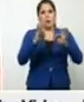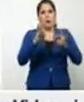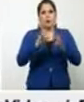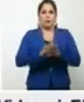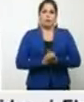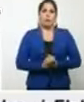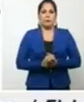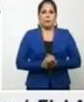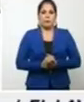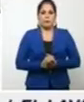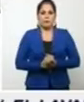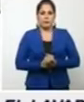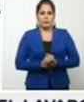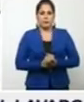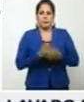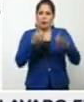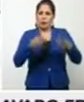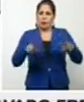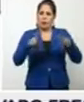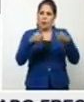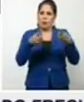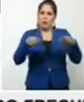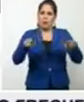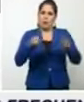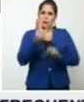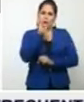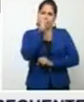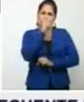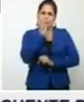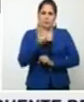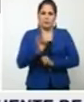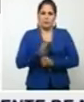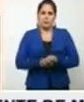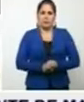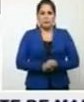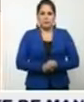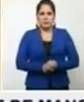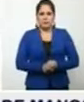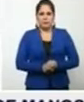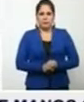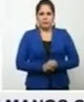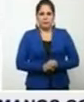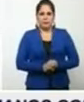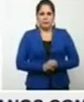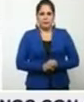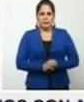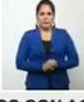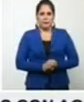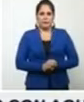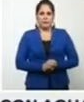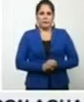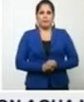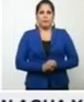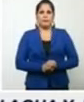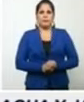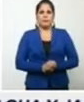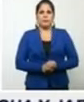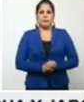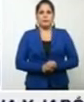¿Quién dijo que todo se ha perdido? Yo vengo a ofrecer mi